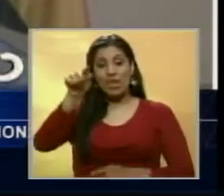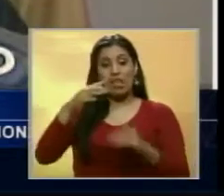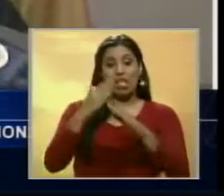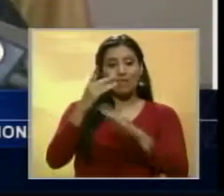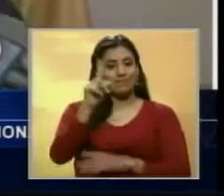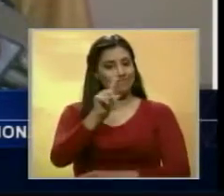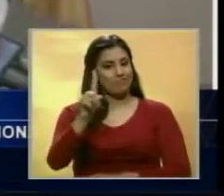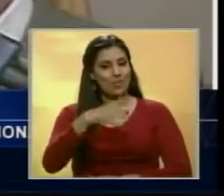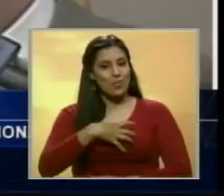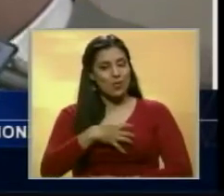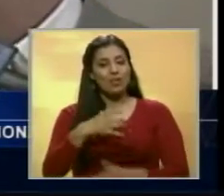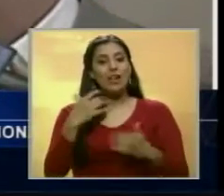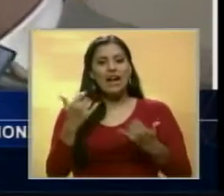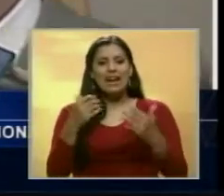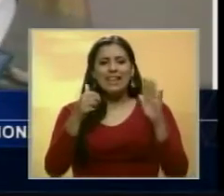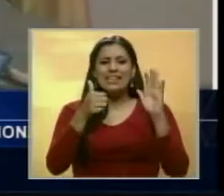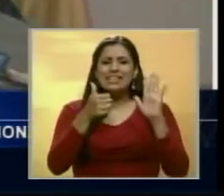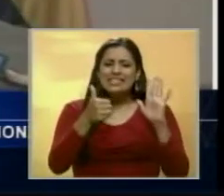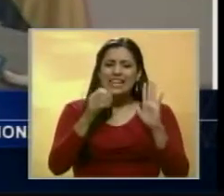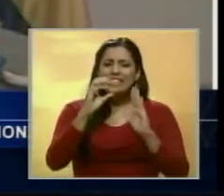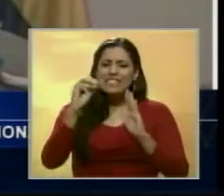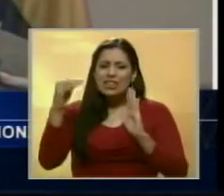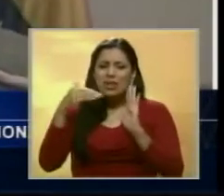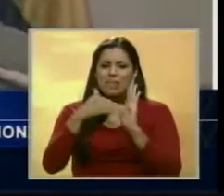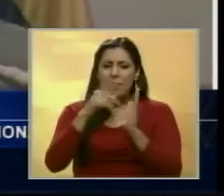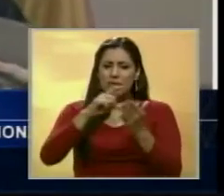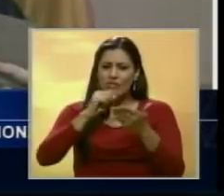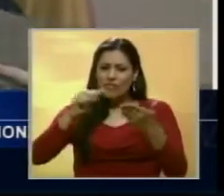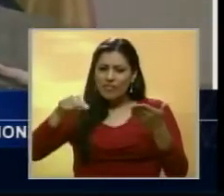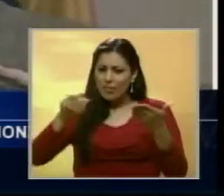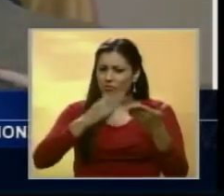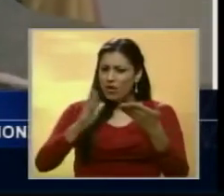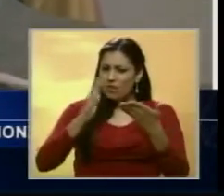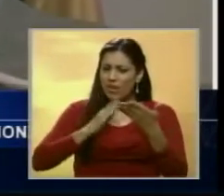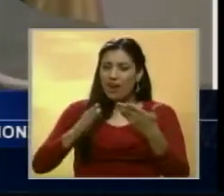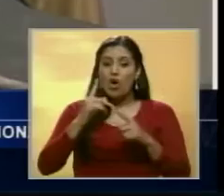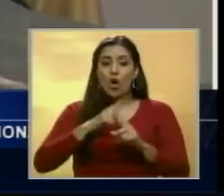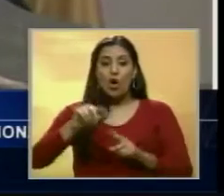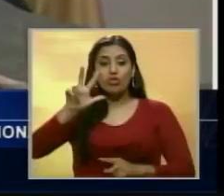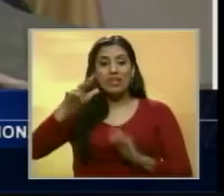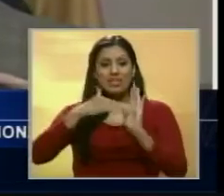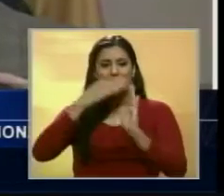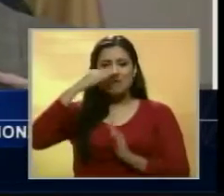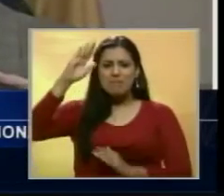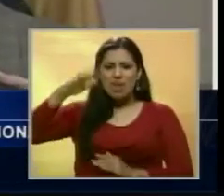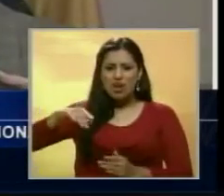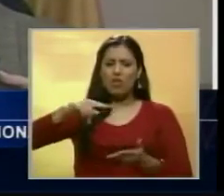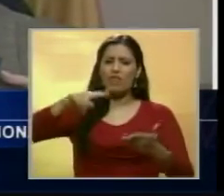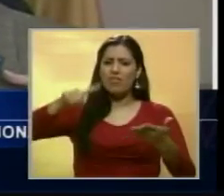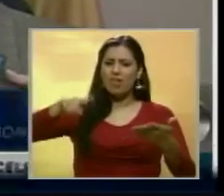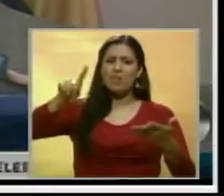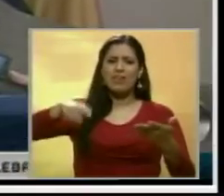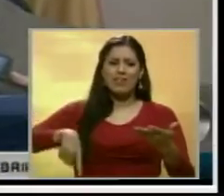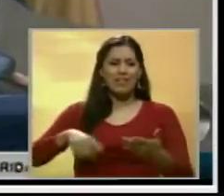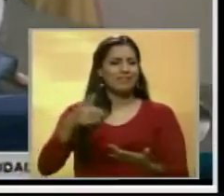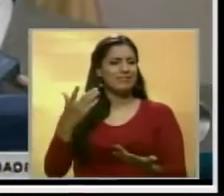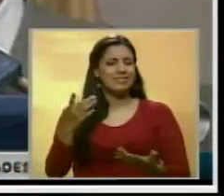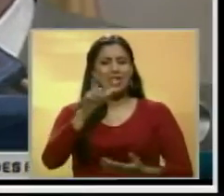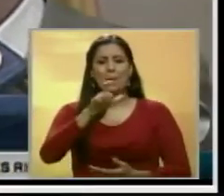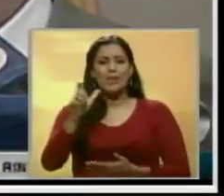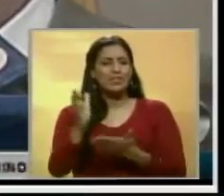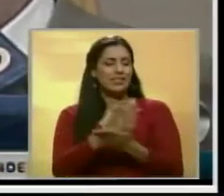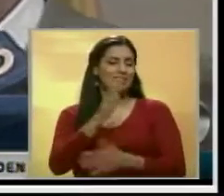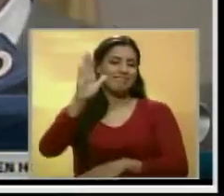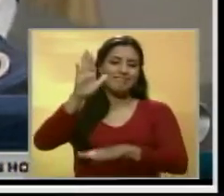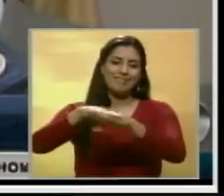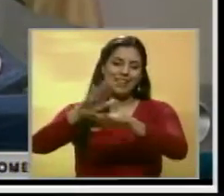evitar. 605.000 registros no contaban con los requisitos, entre esos 3.000 menores de edad que salían firmando, personas inhabilitadas.